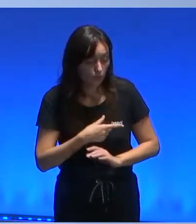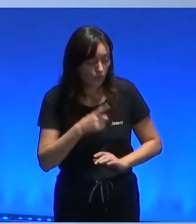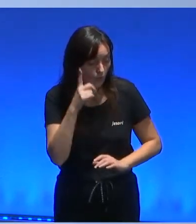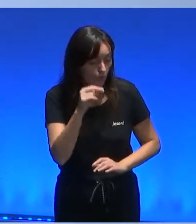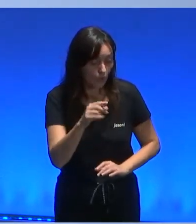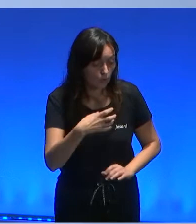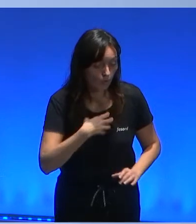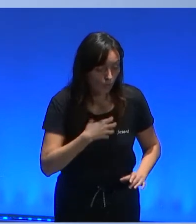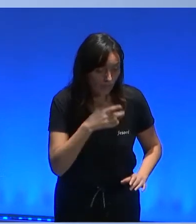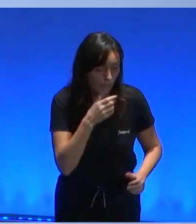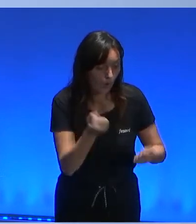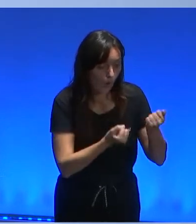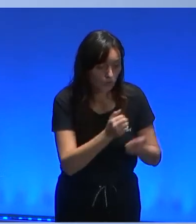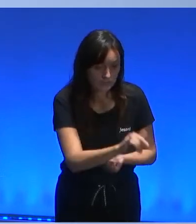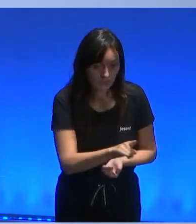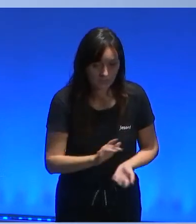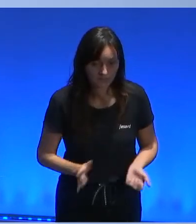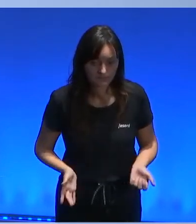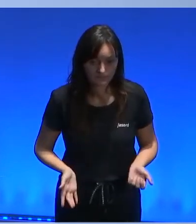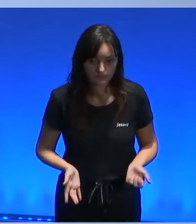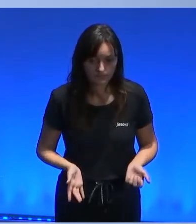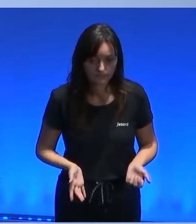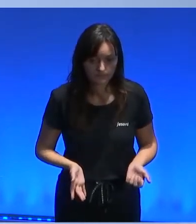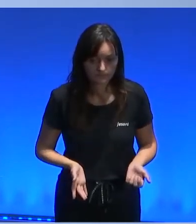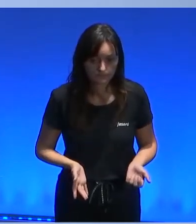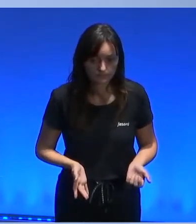porque hay tráfico.